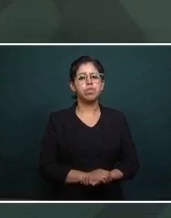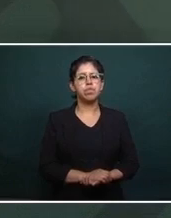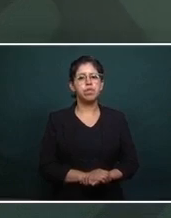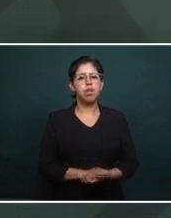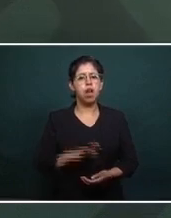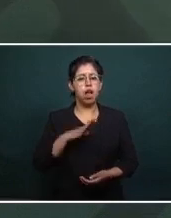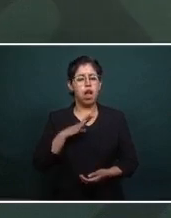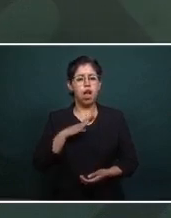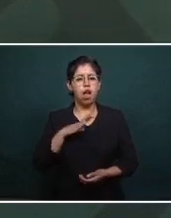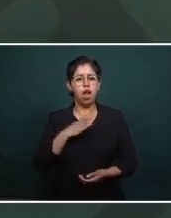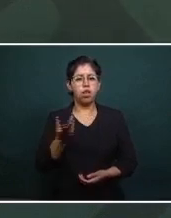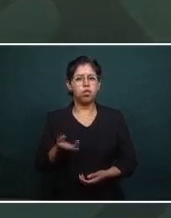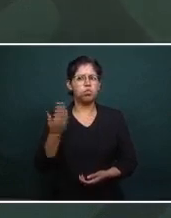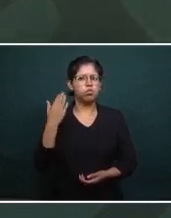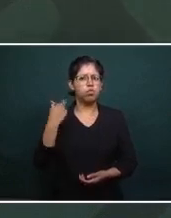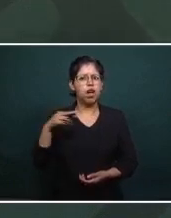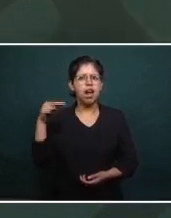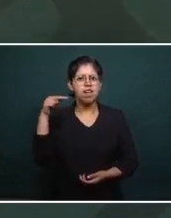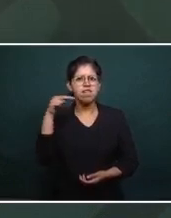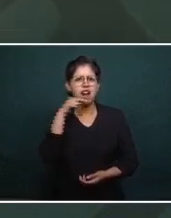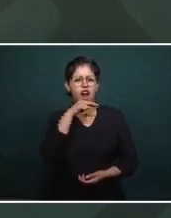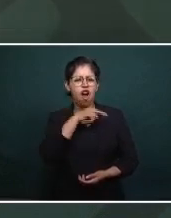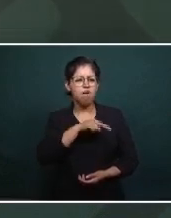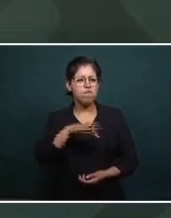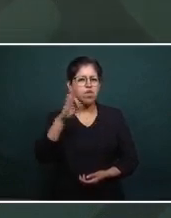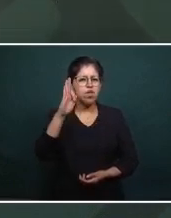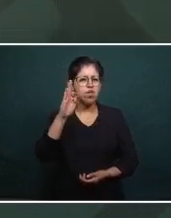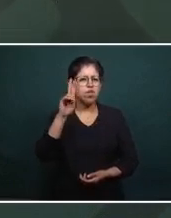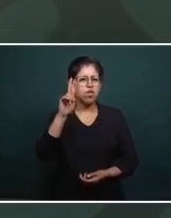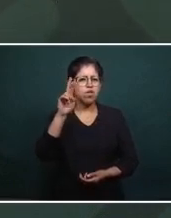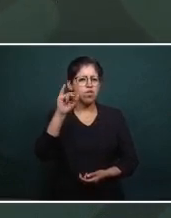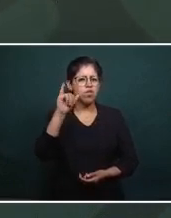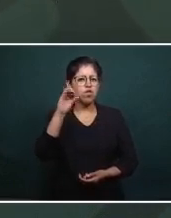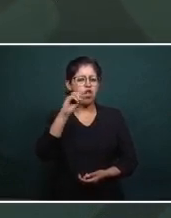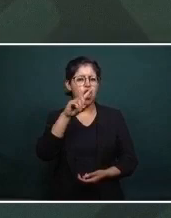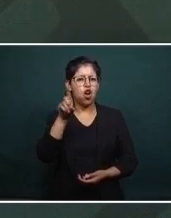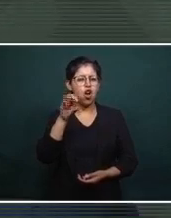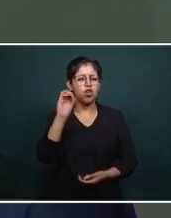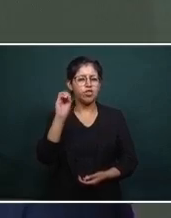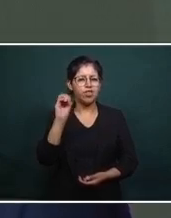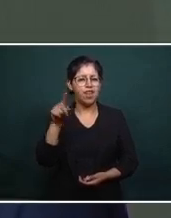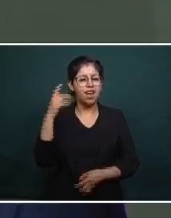llamado Rápido y Furioso, que fue permitido,